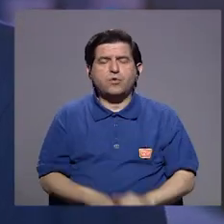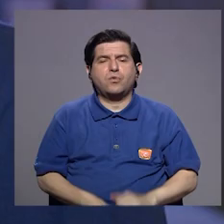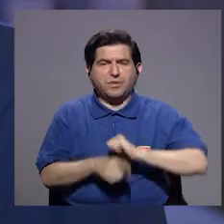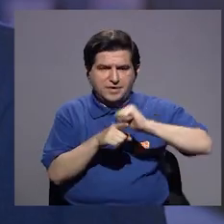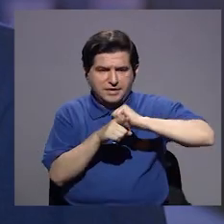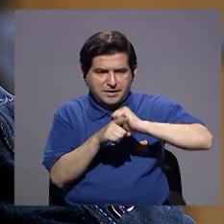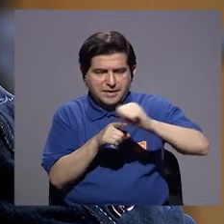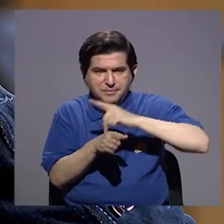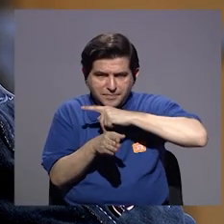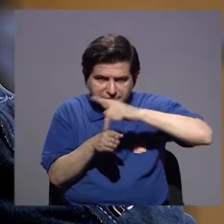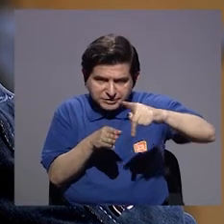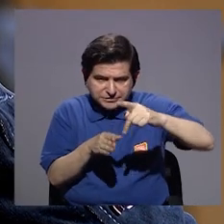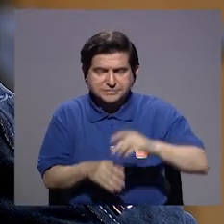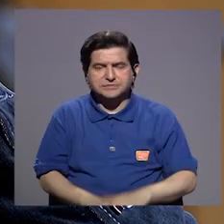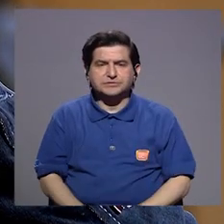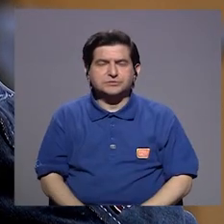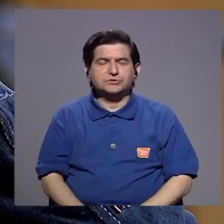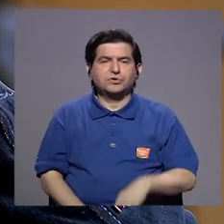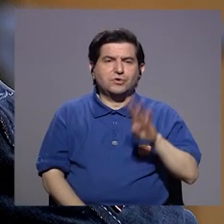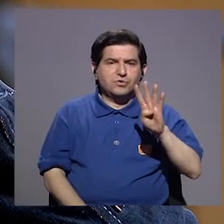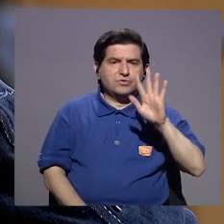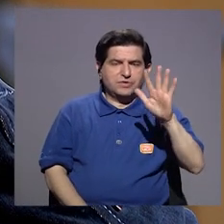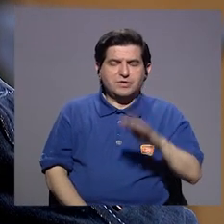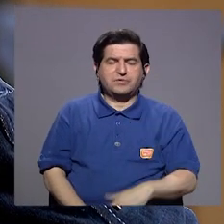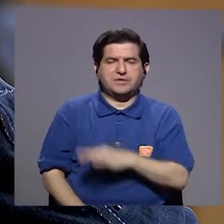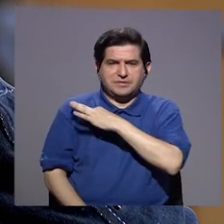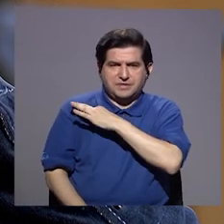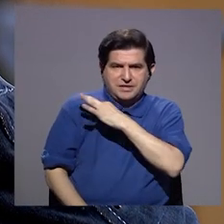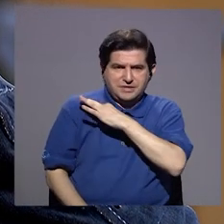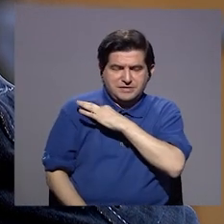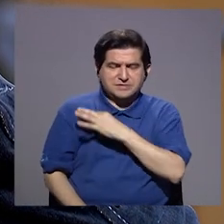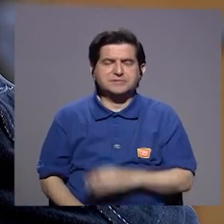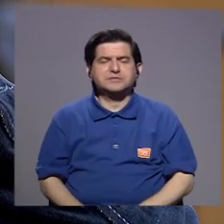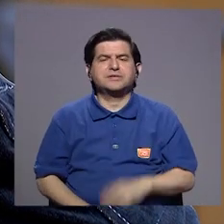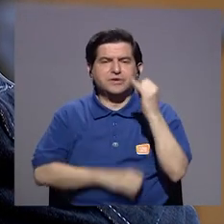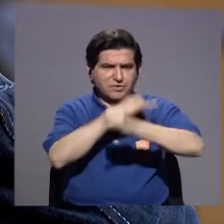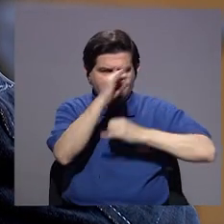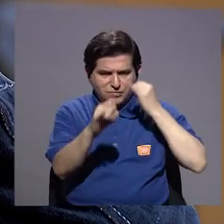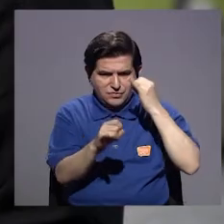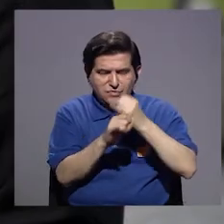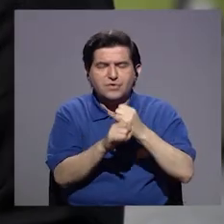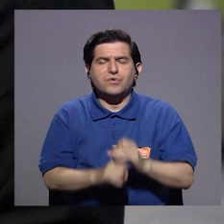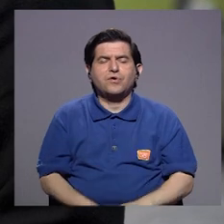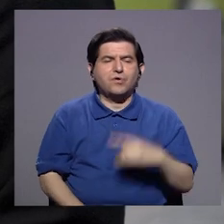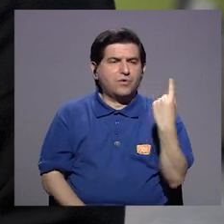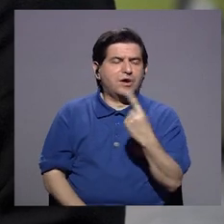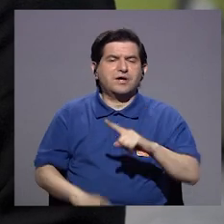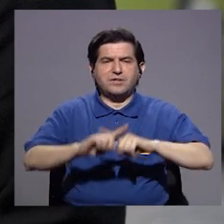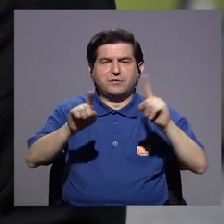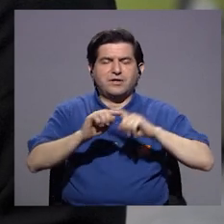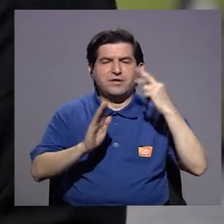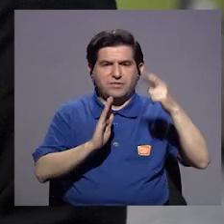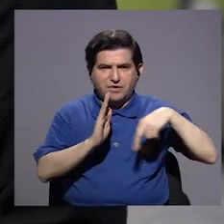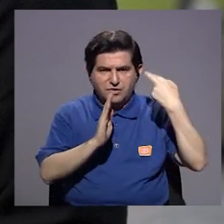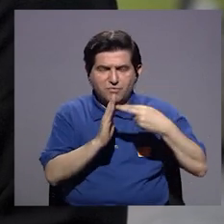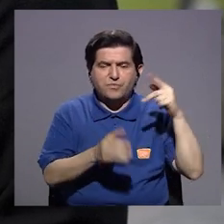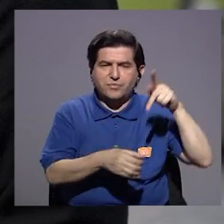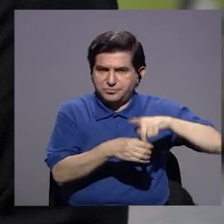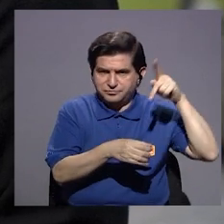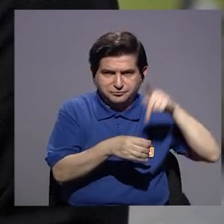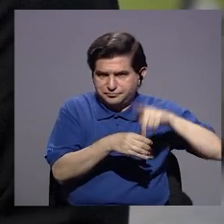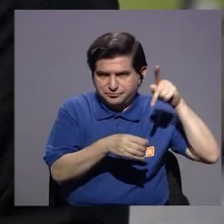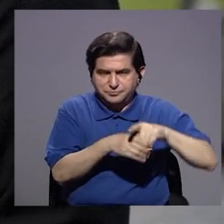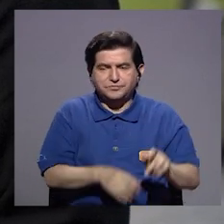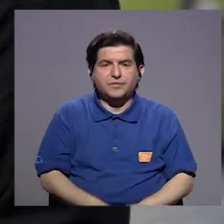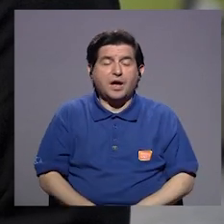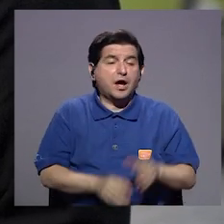recibiendo capacitación profesional. Y digamos, de esos 45 invitados internacionales, cada uno tiene un rol diferente a cómo participa en el